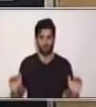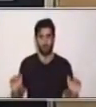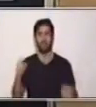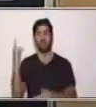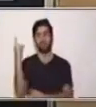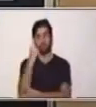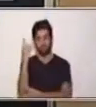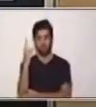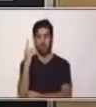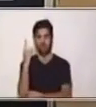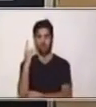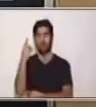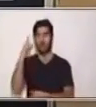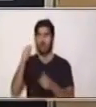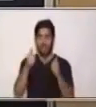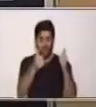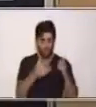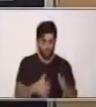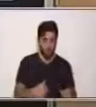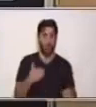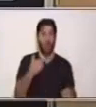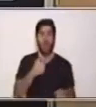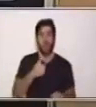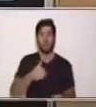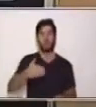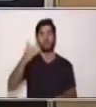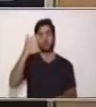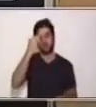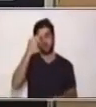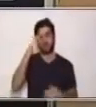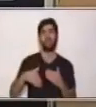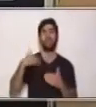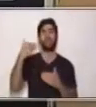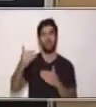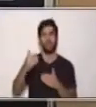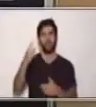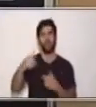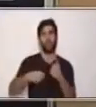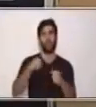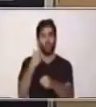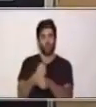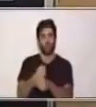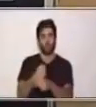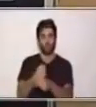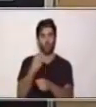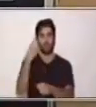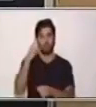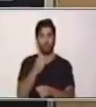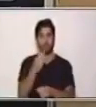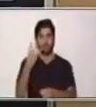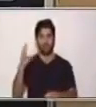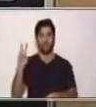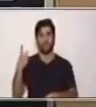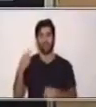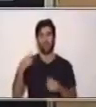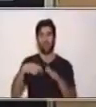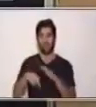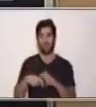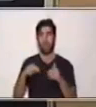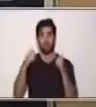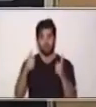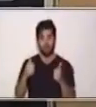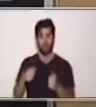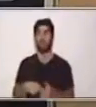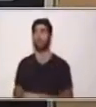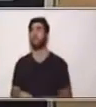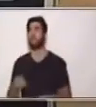es fundamental para que el alumno tenga la noción para el siguiente año que le tocaría segundo primario.